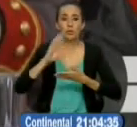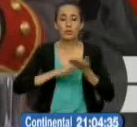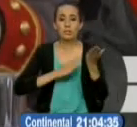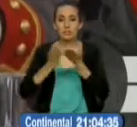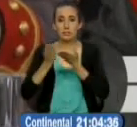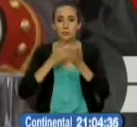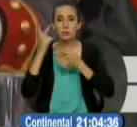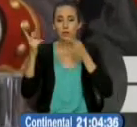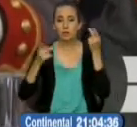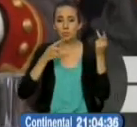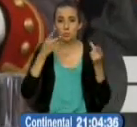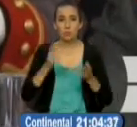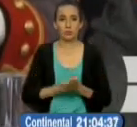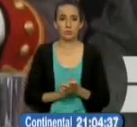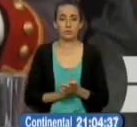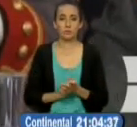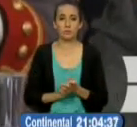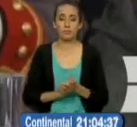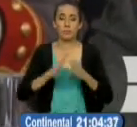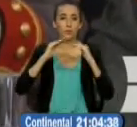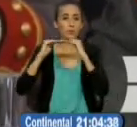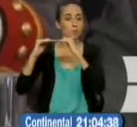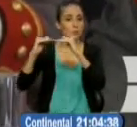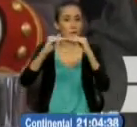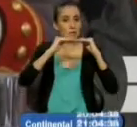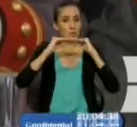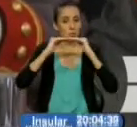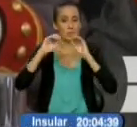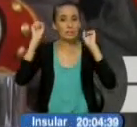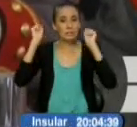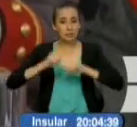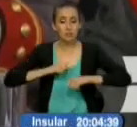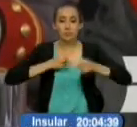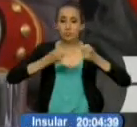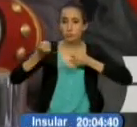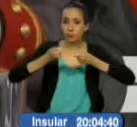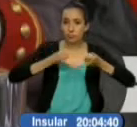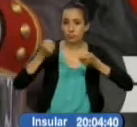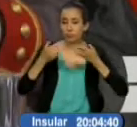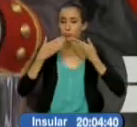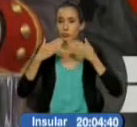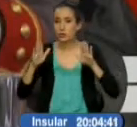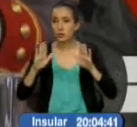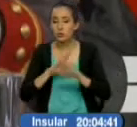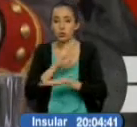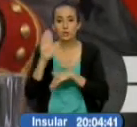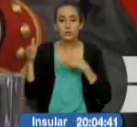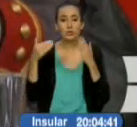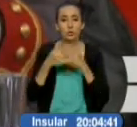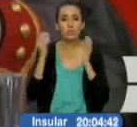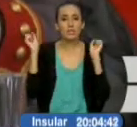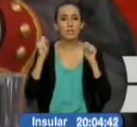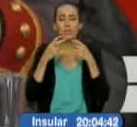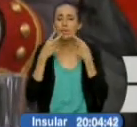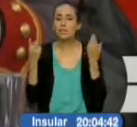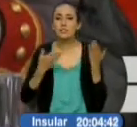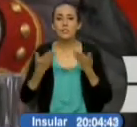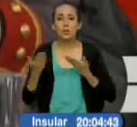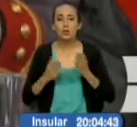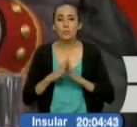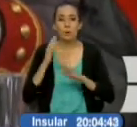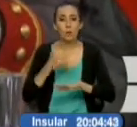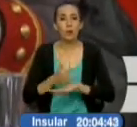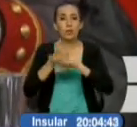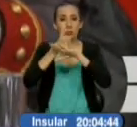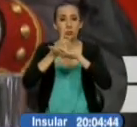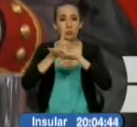servidores públicos. Una democracia sin controles, una democracia sin rendición de cuentas, solo engendra